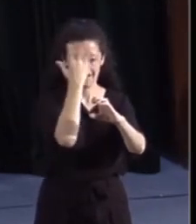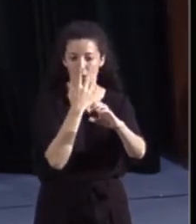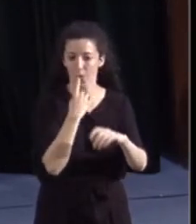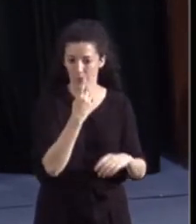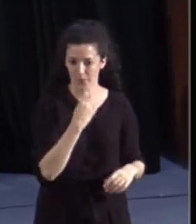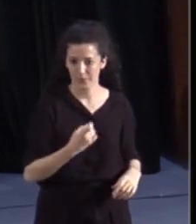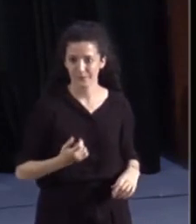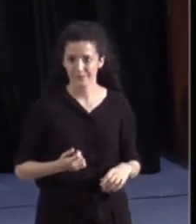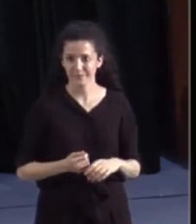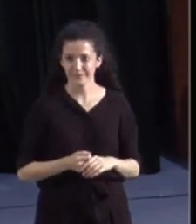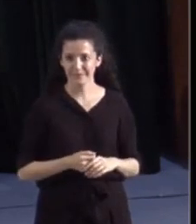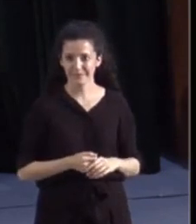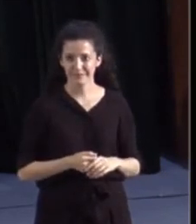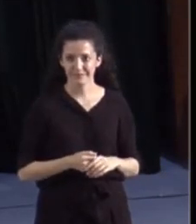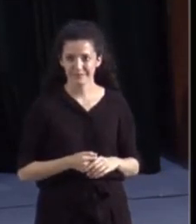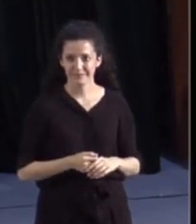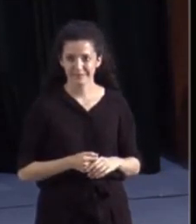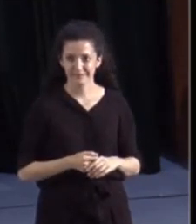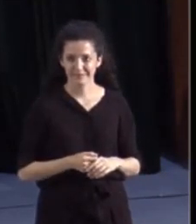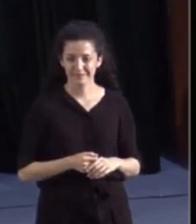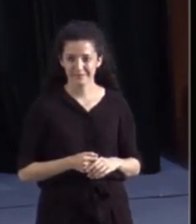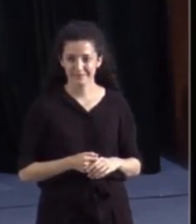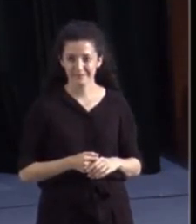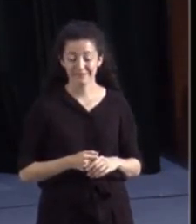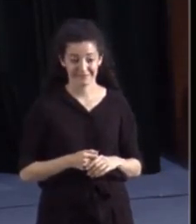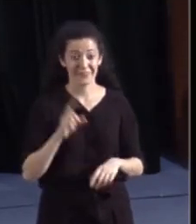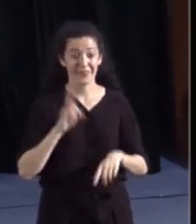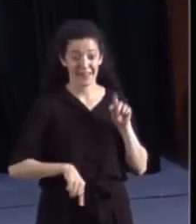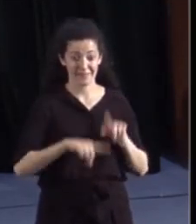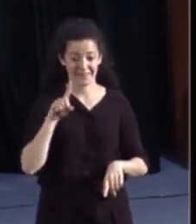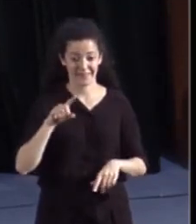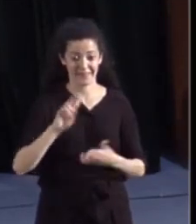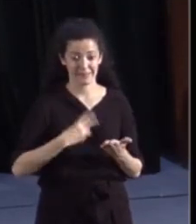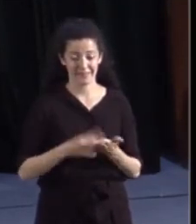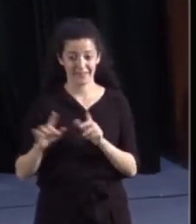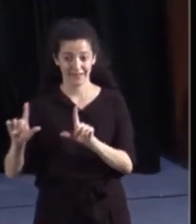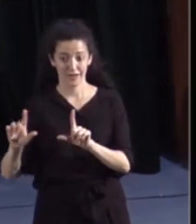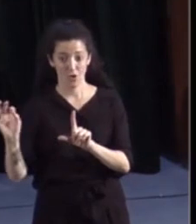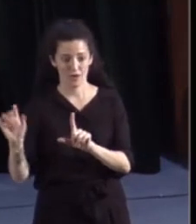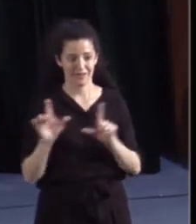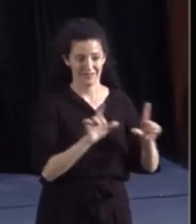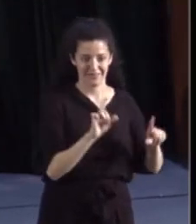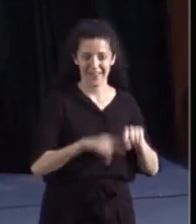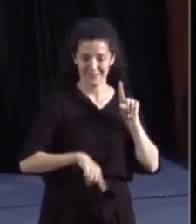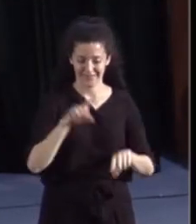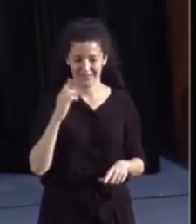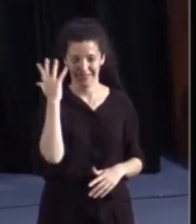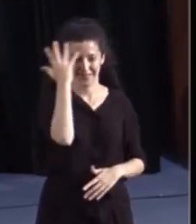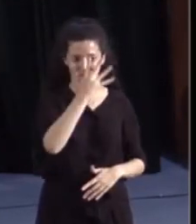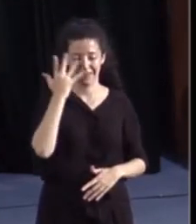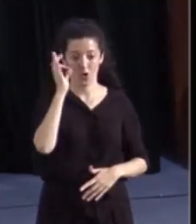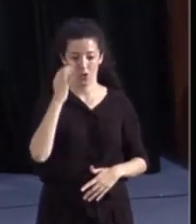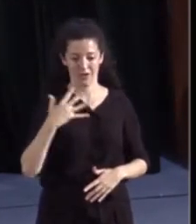de lectura de la pantalla va a cambiar según el lado donde aparezca el intérprete. Entonces, estos eran los